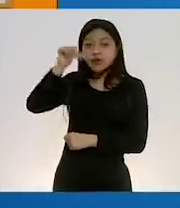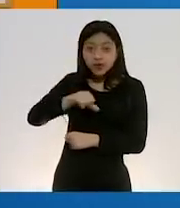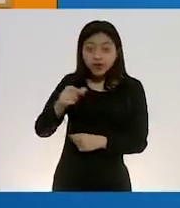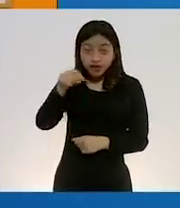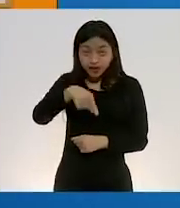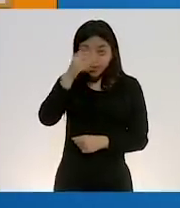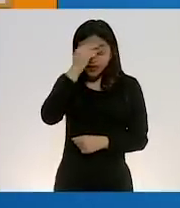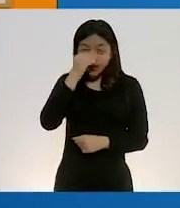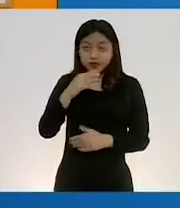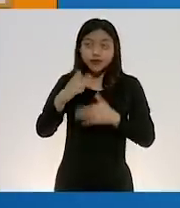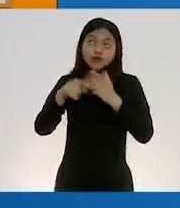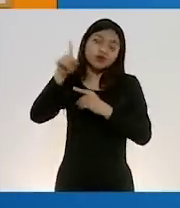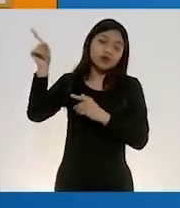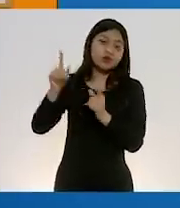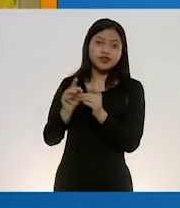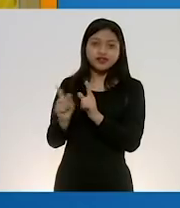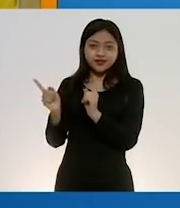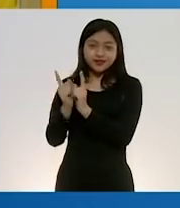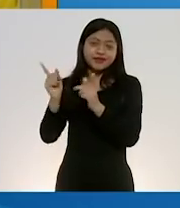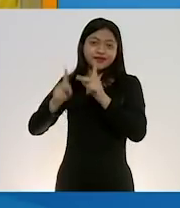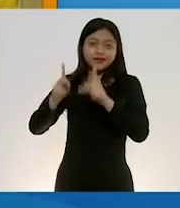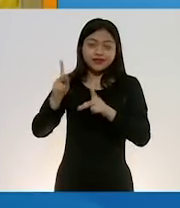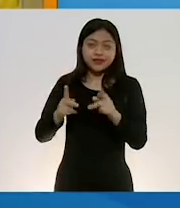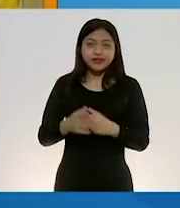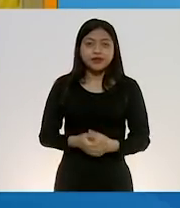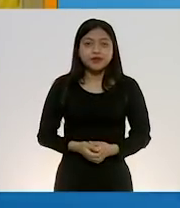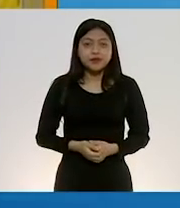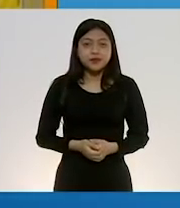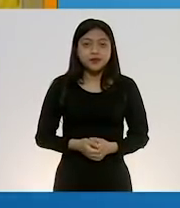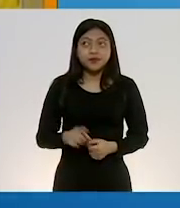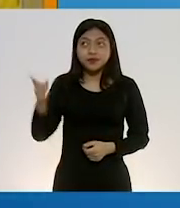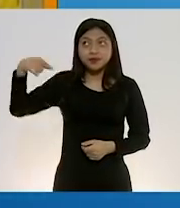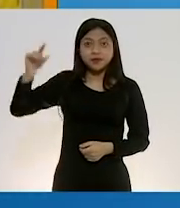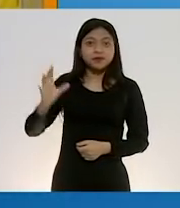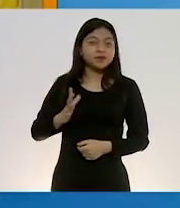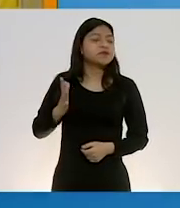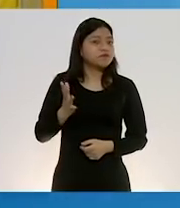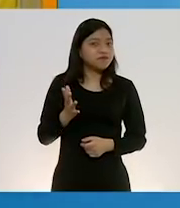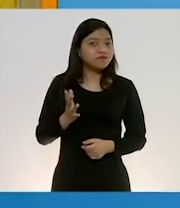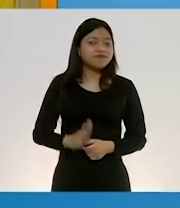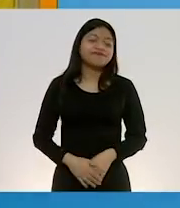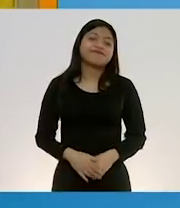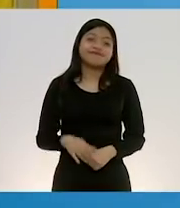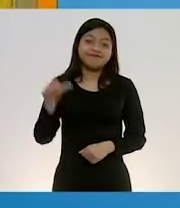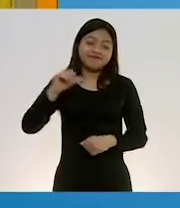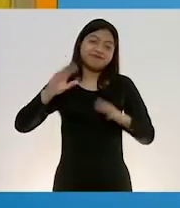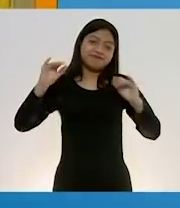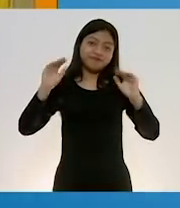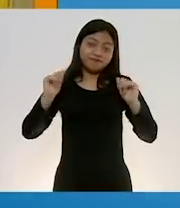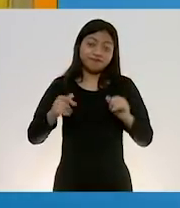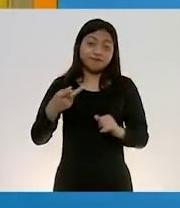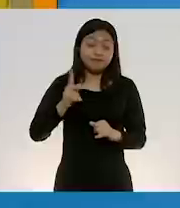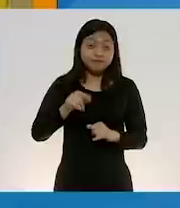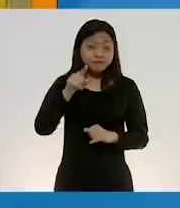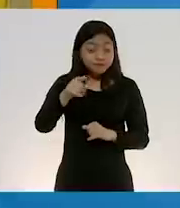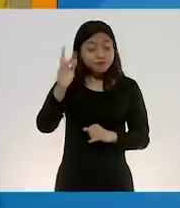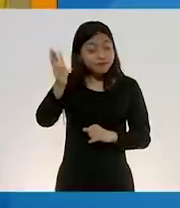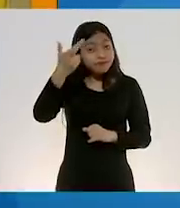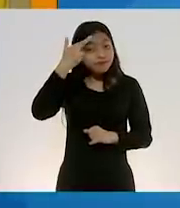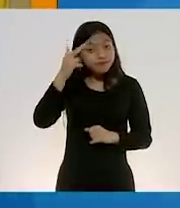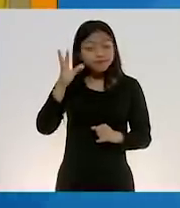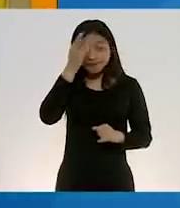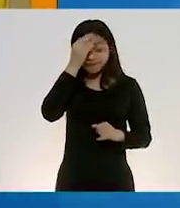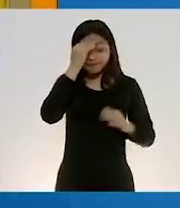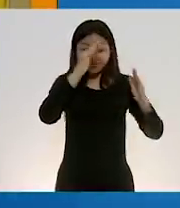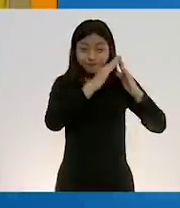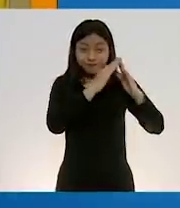la vida de la Nueva España. Estoy seguro que los van a sorprender. Me despido por hoy, pero recuerden que Aprende en